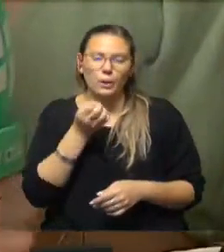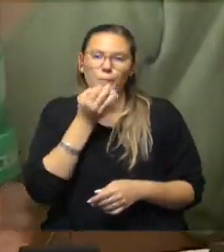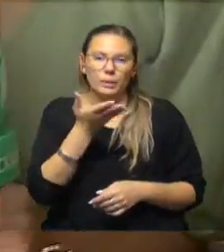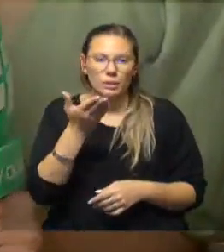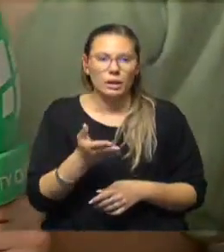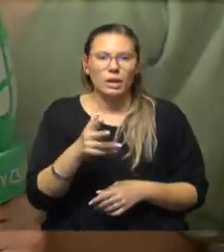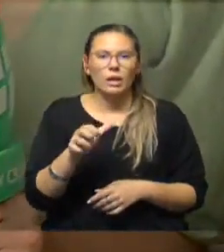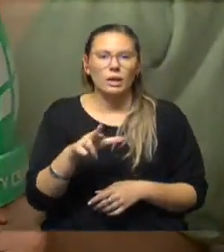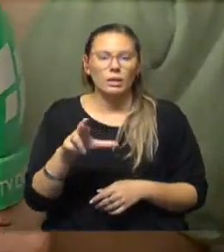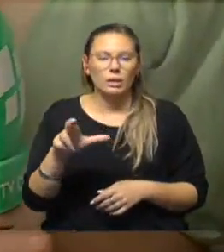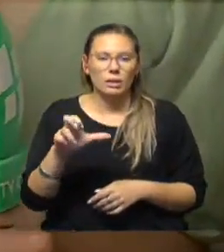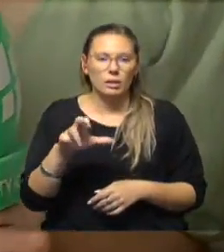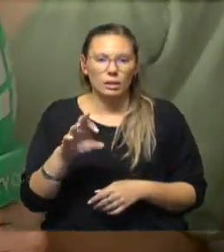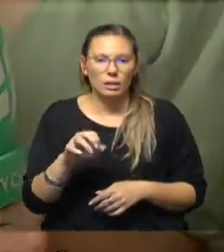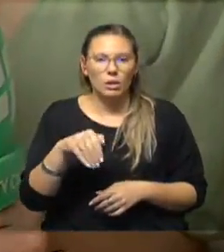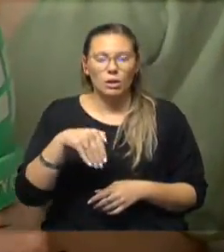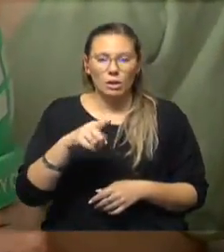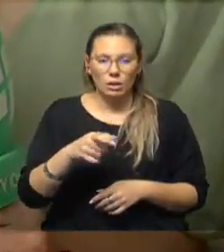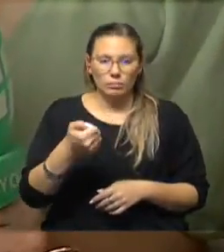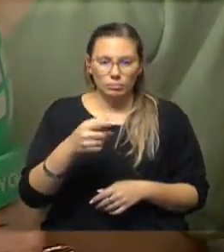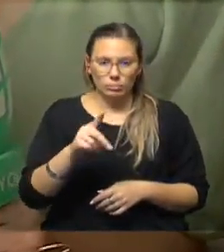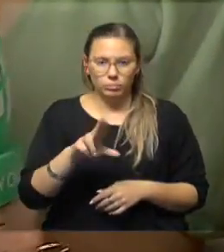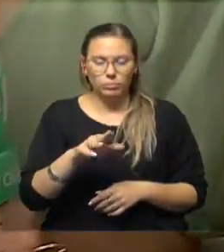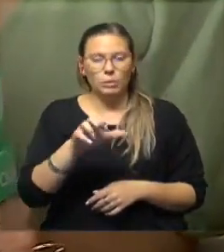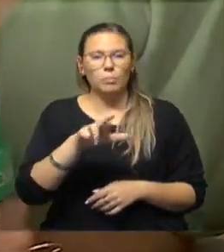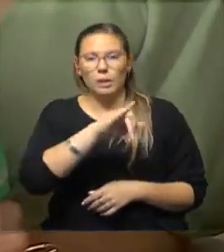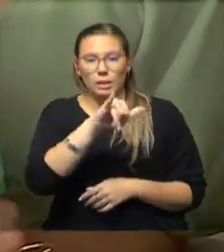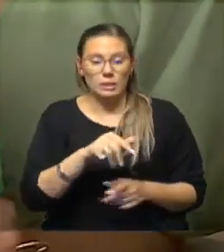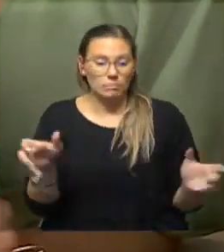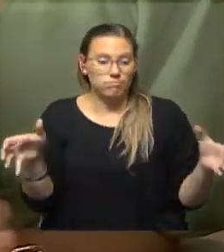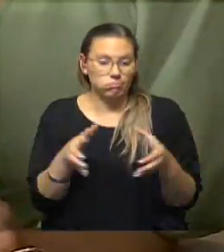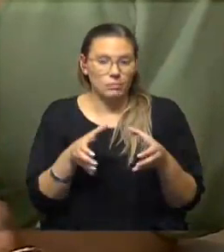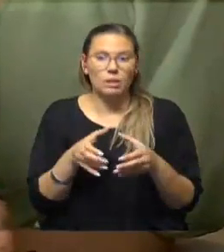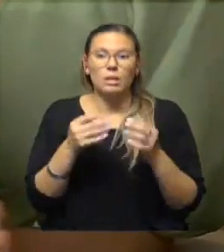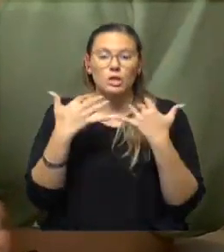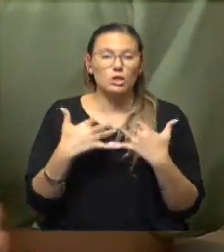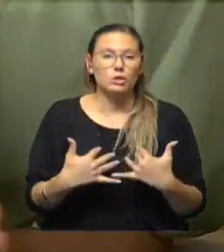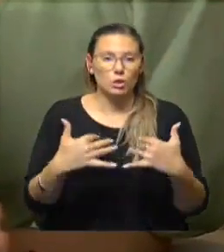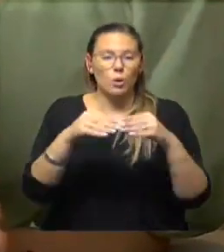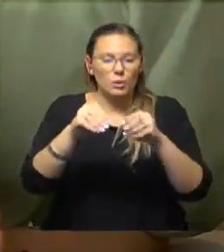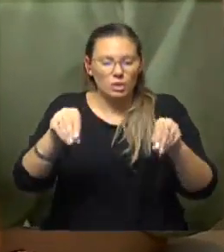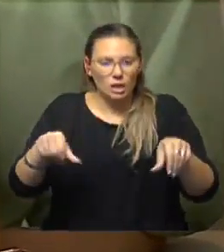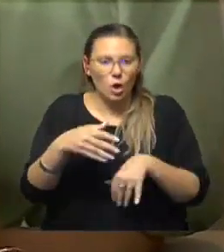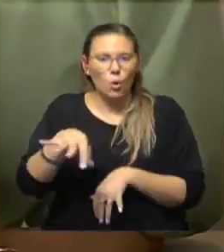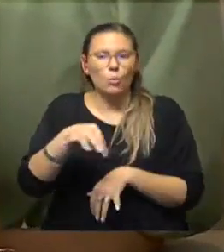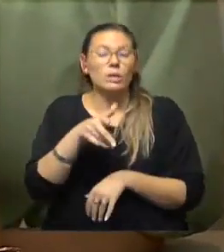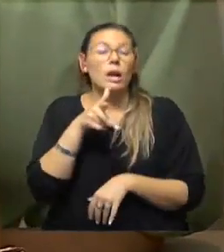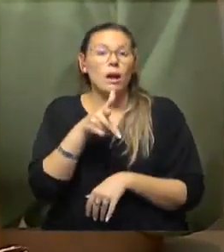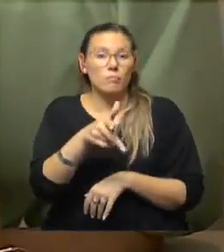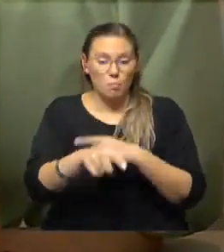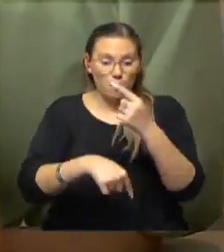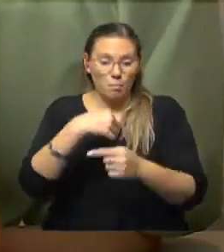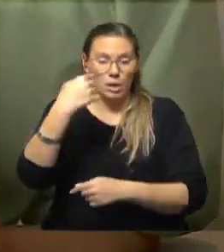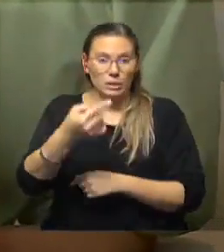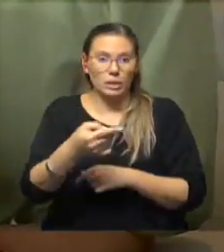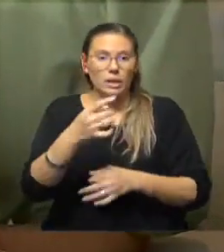Liliana Herrero, María Gadú y Silvia Pérez, que se juntan para hacer este show que se llama Territorios. Única fecha mañana